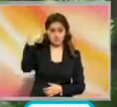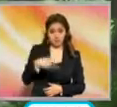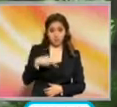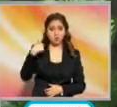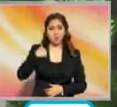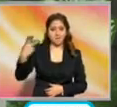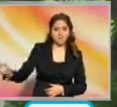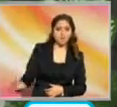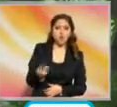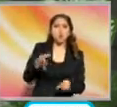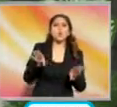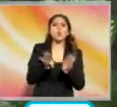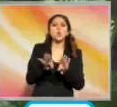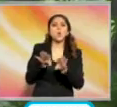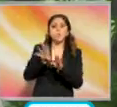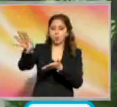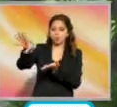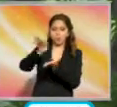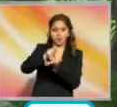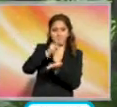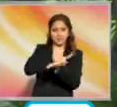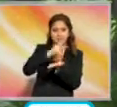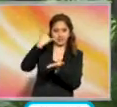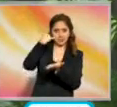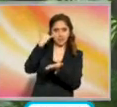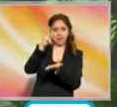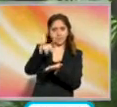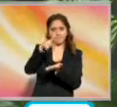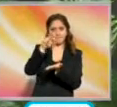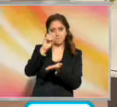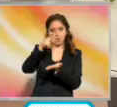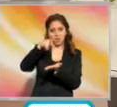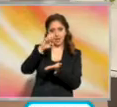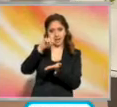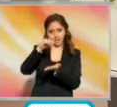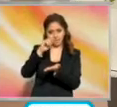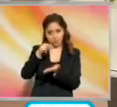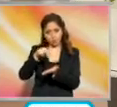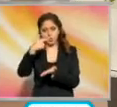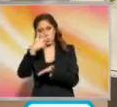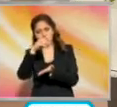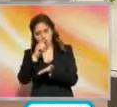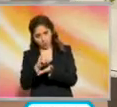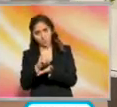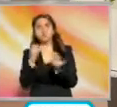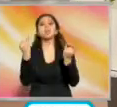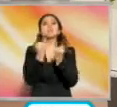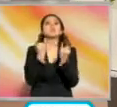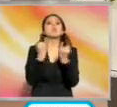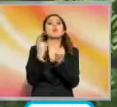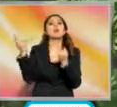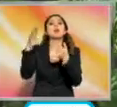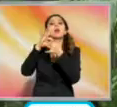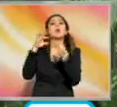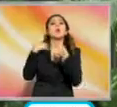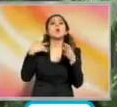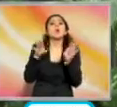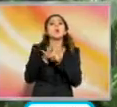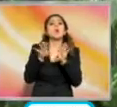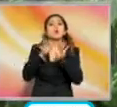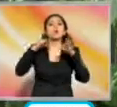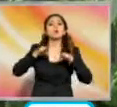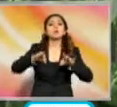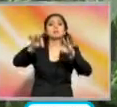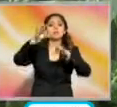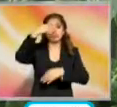descargar Pokémon Go, Ajá. cómo hacer... Sí. Y es ¿Cómo divertido. irme vestido a los 15 años Sí, de Rubí? exacto. Claro. ¿Verdad? Pero fíjate, es muy curioso porque los 15 años de